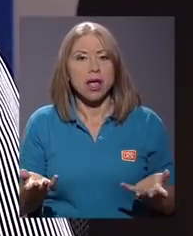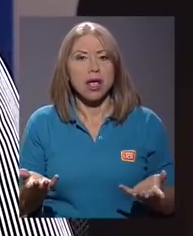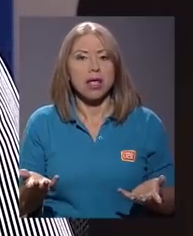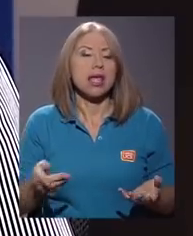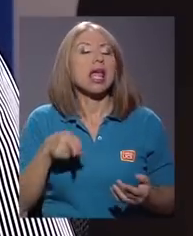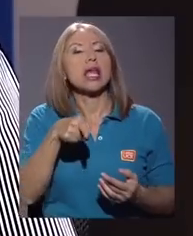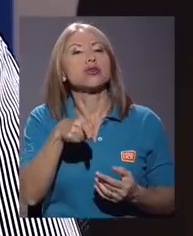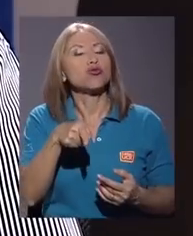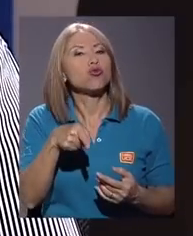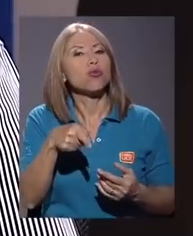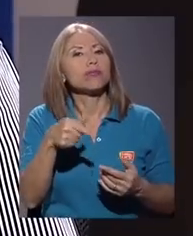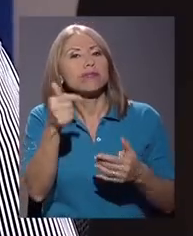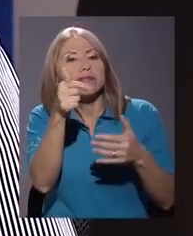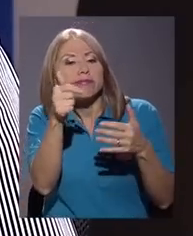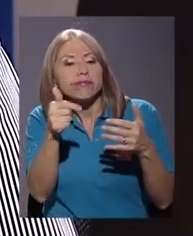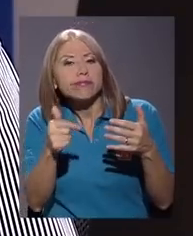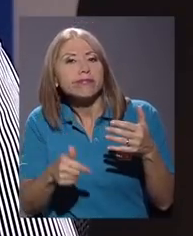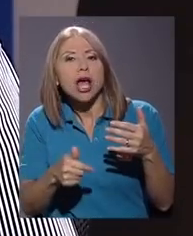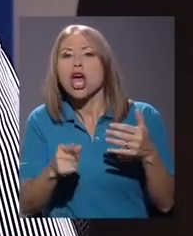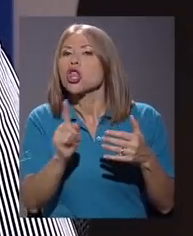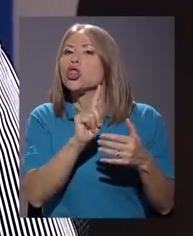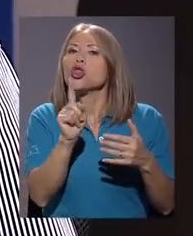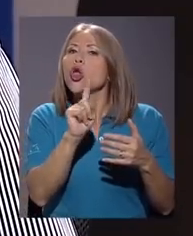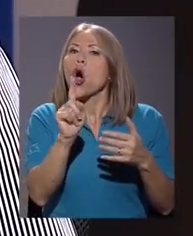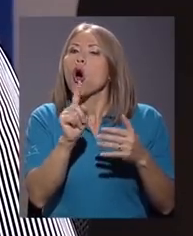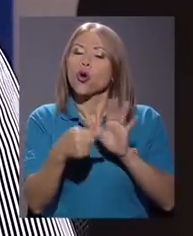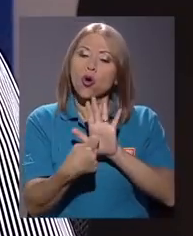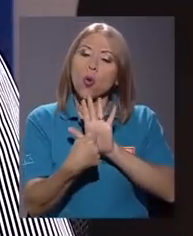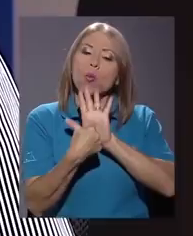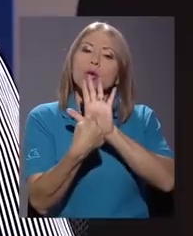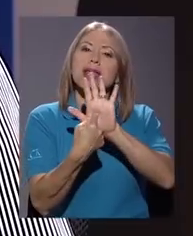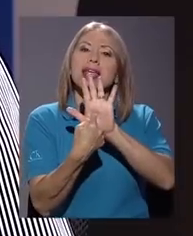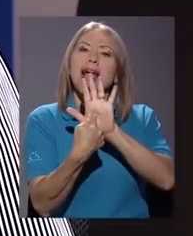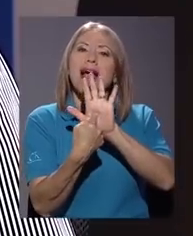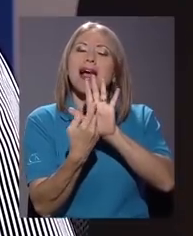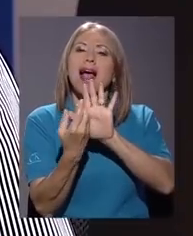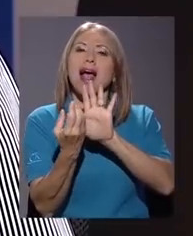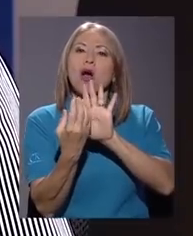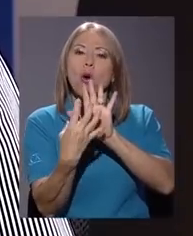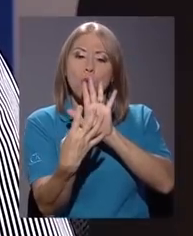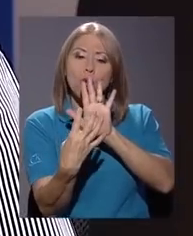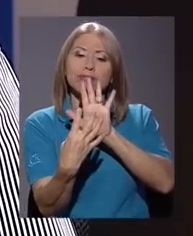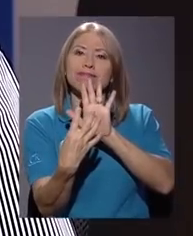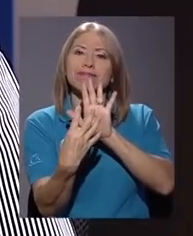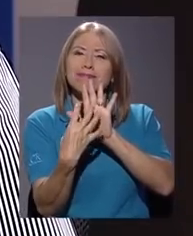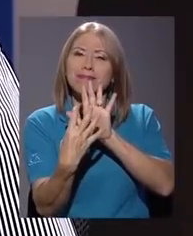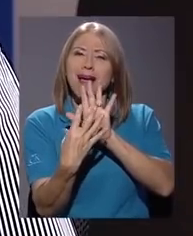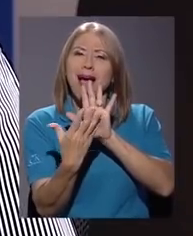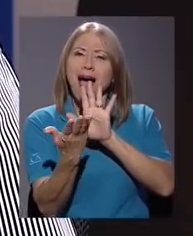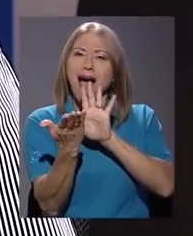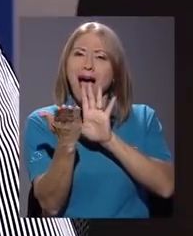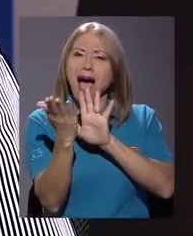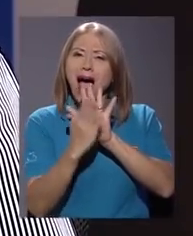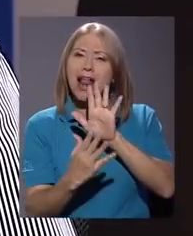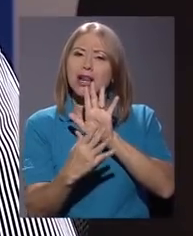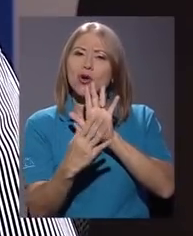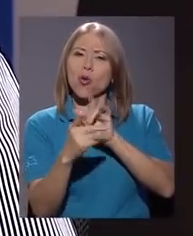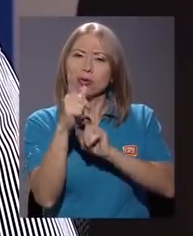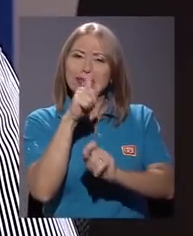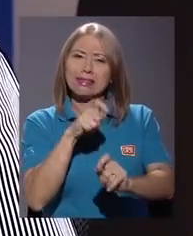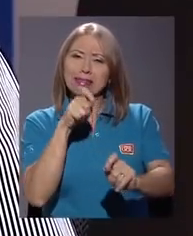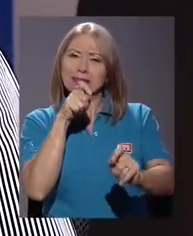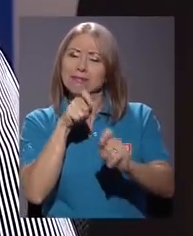comunican una verdad una imagen e tan certera como